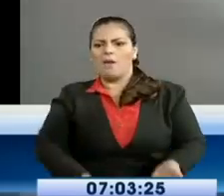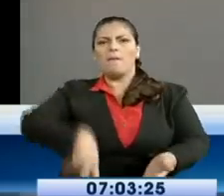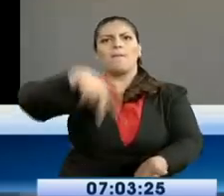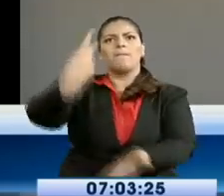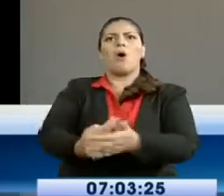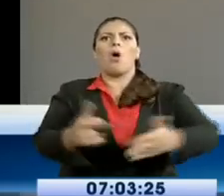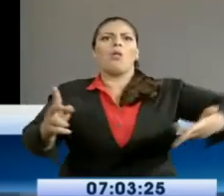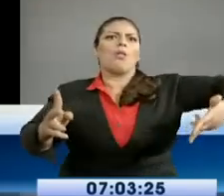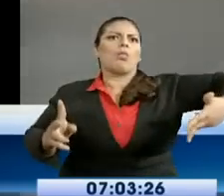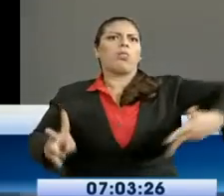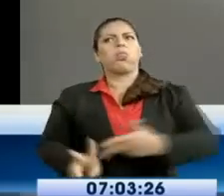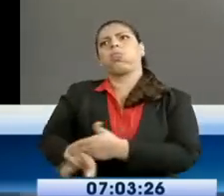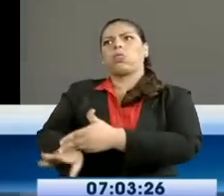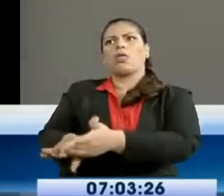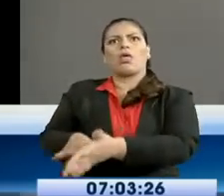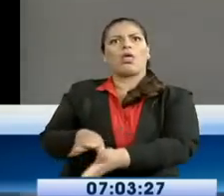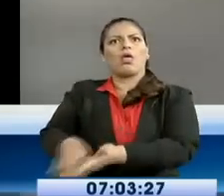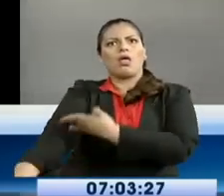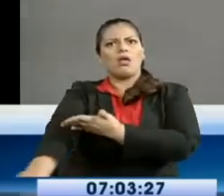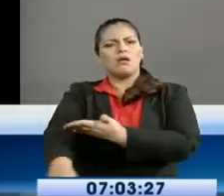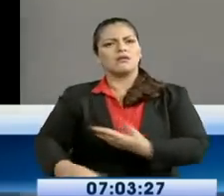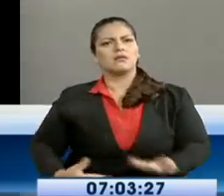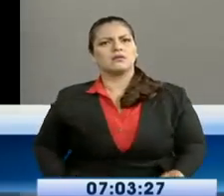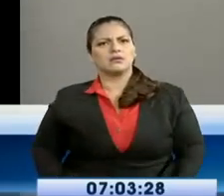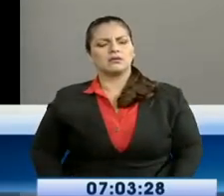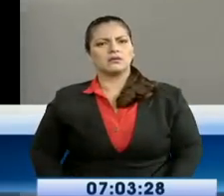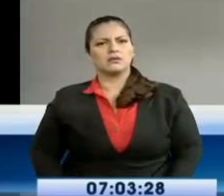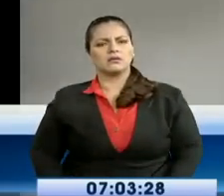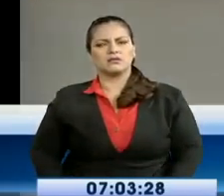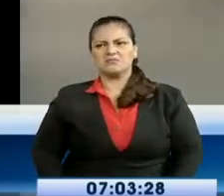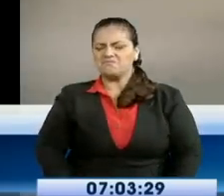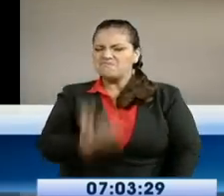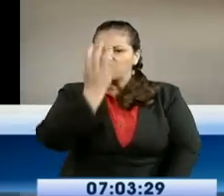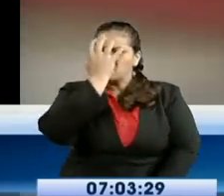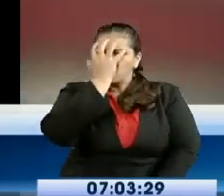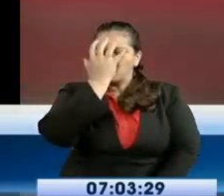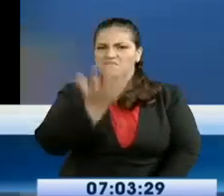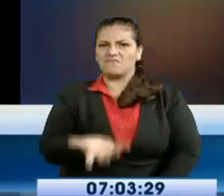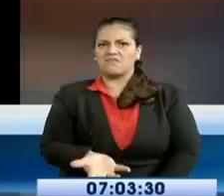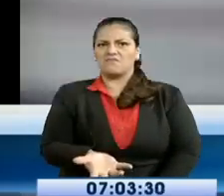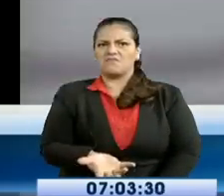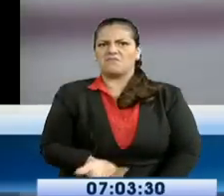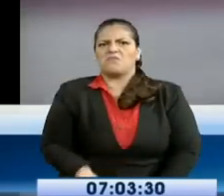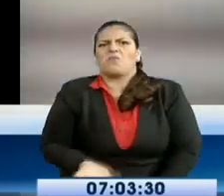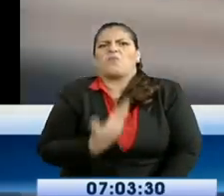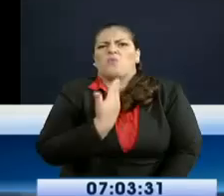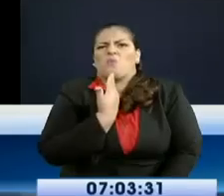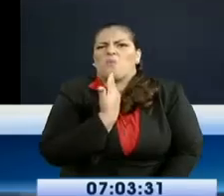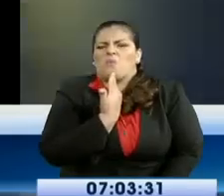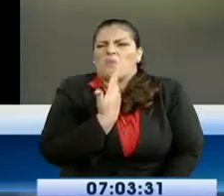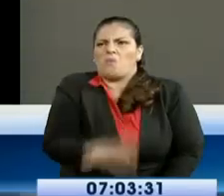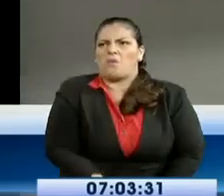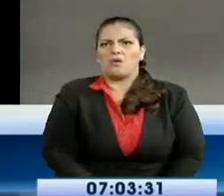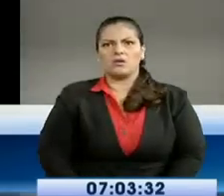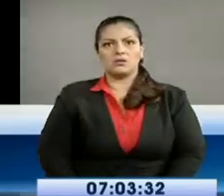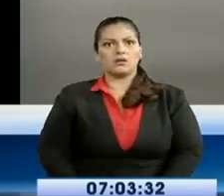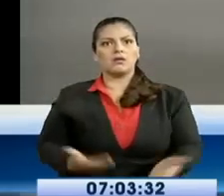O la arrollaba a otro carro claro, si la lanzaba. Claro. Escúchame, Hugo, qué vergüenza, porque qué ejemplo le está dando, porque ahora que ya la